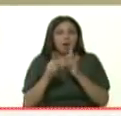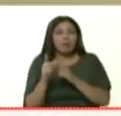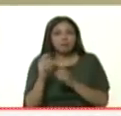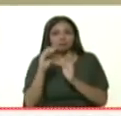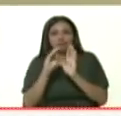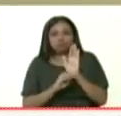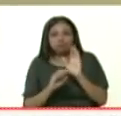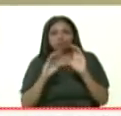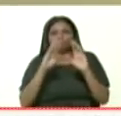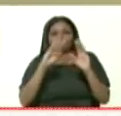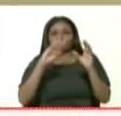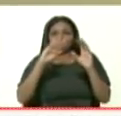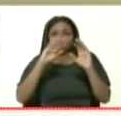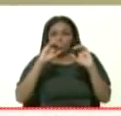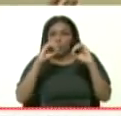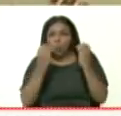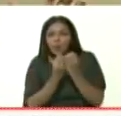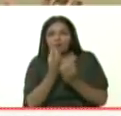menos organizado.